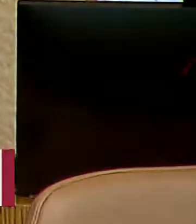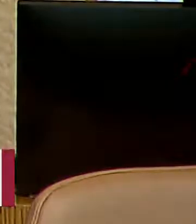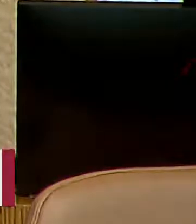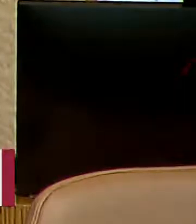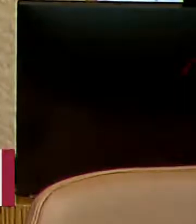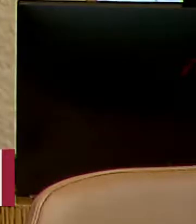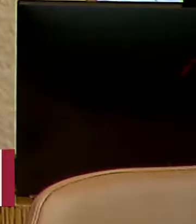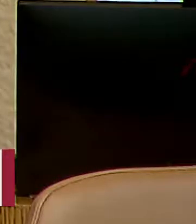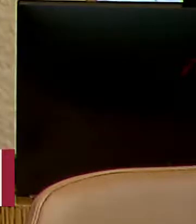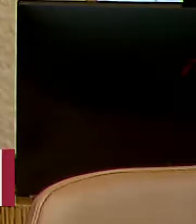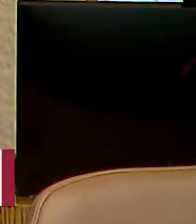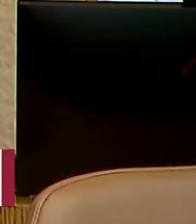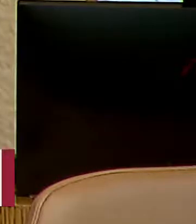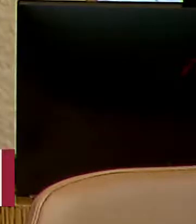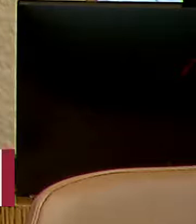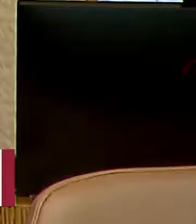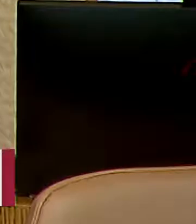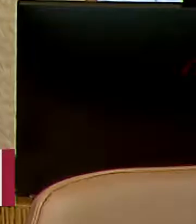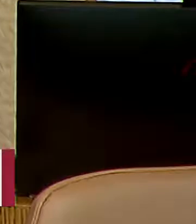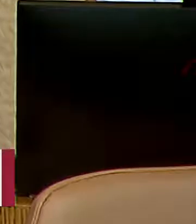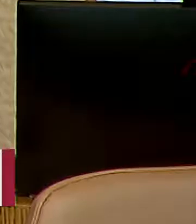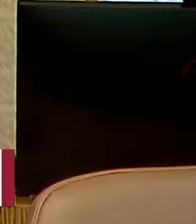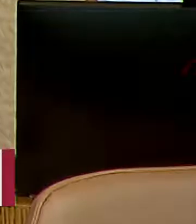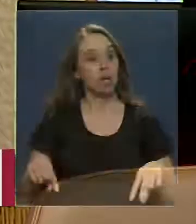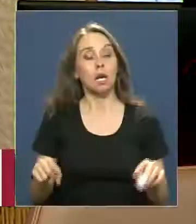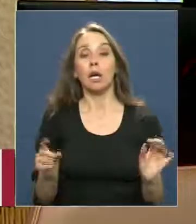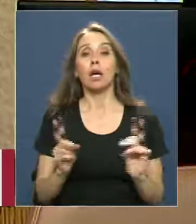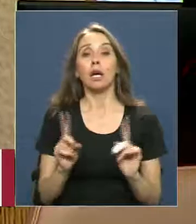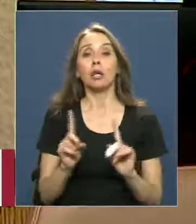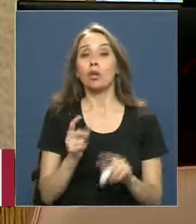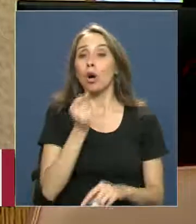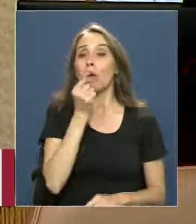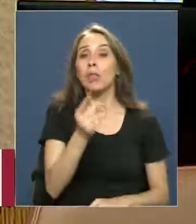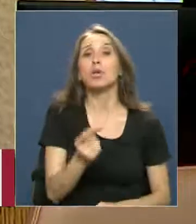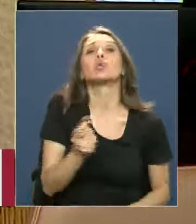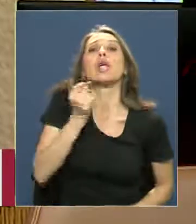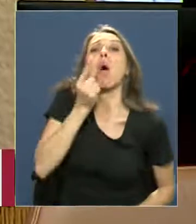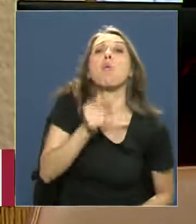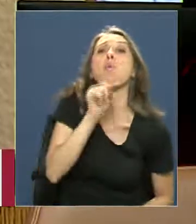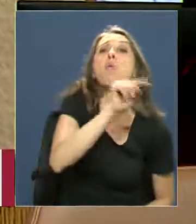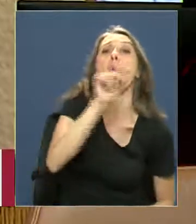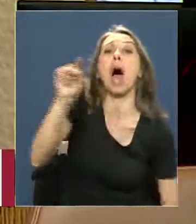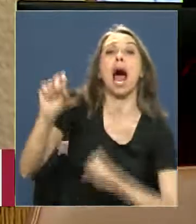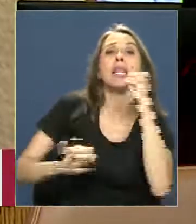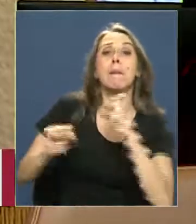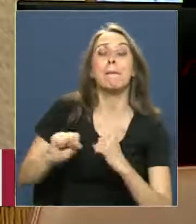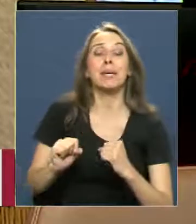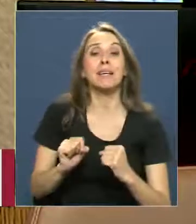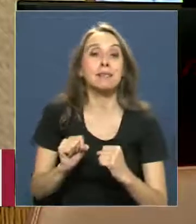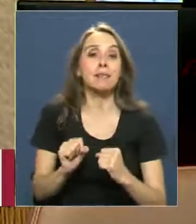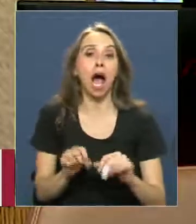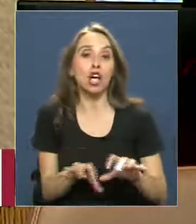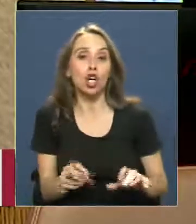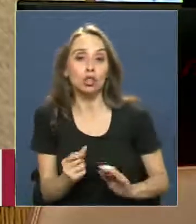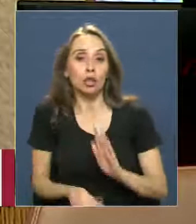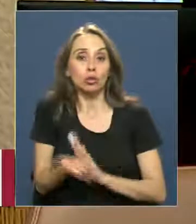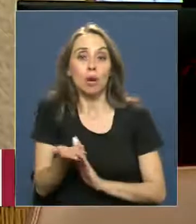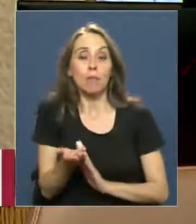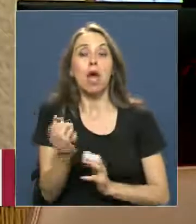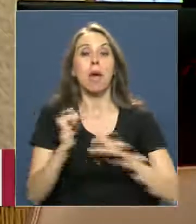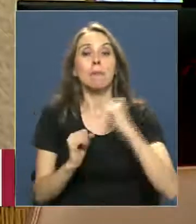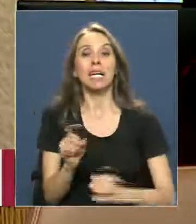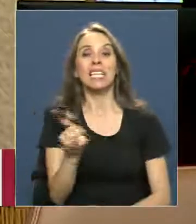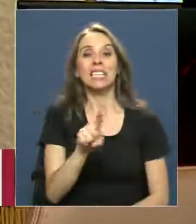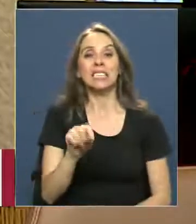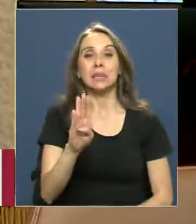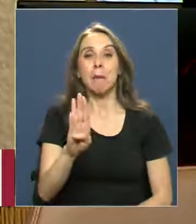en la sala, no se han denunciado claramente las empresas que lo han hecho, como Salcobrán